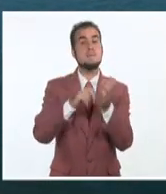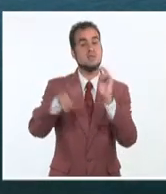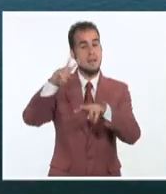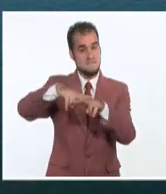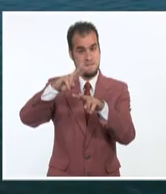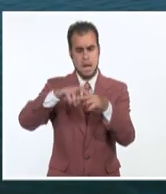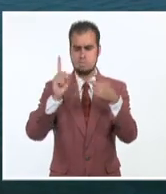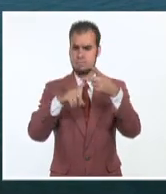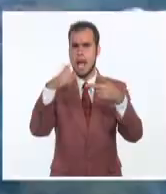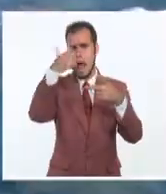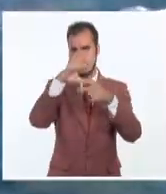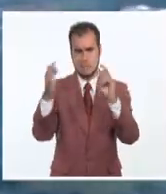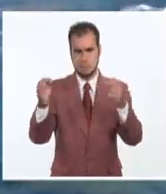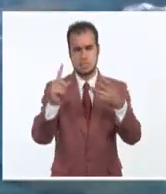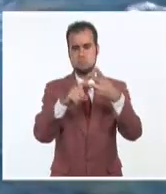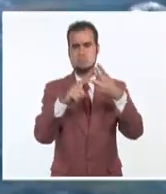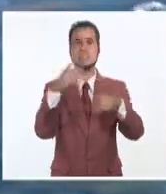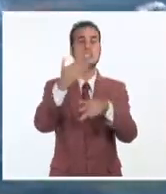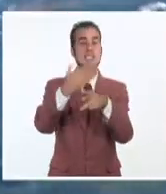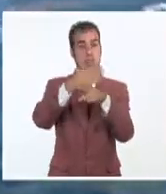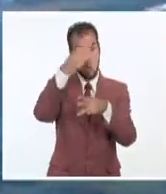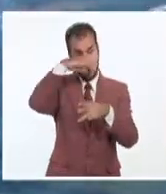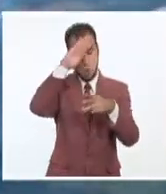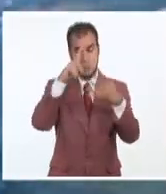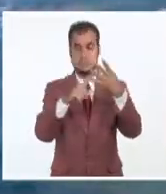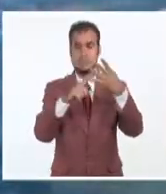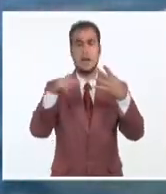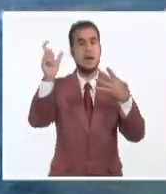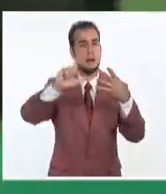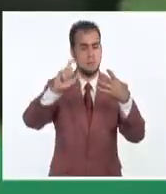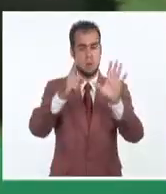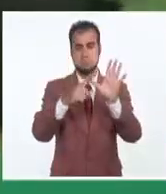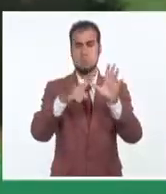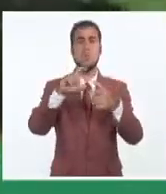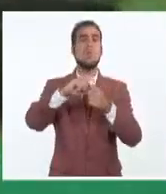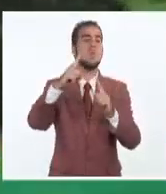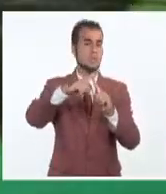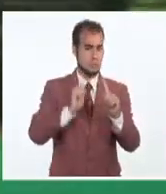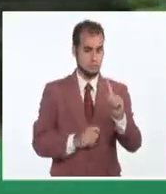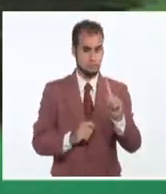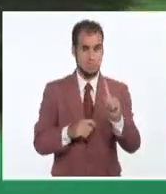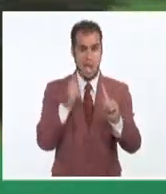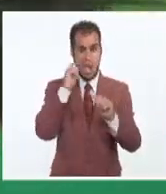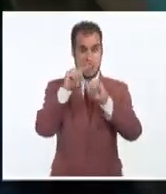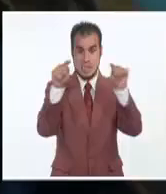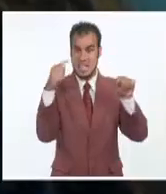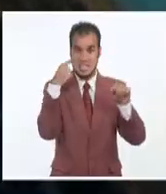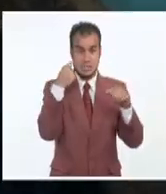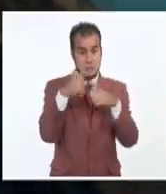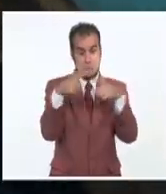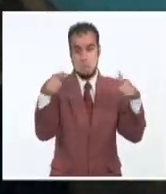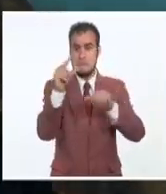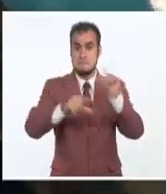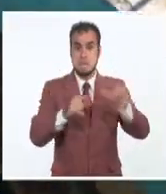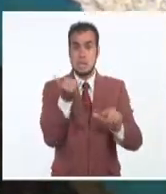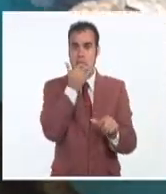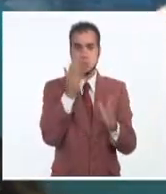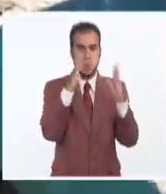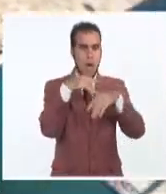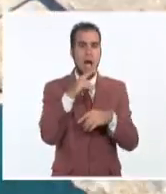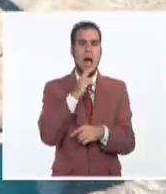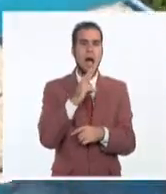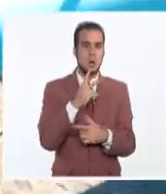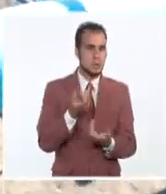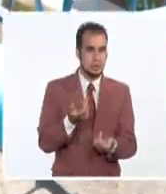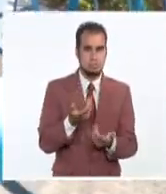Artemisa, Santiago de Cuba, Camagüey y Guantánamo, territorios con la mayor cantidad de personas afectadas, un total de